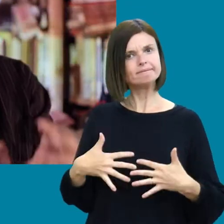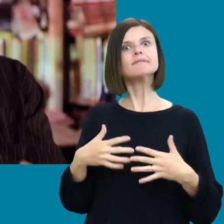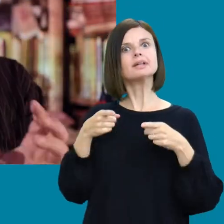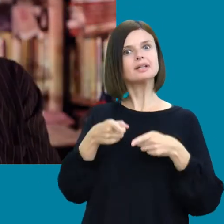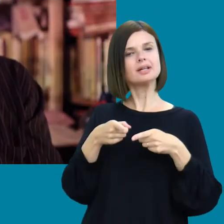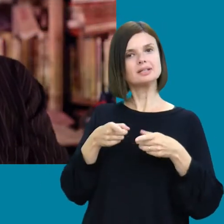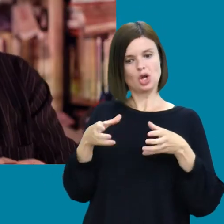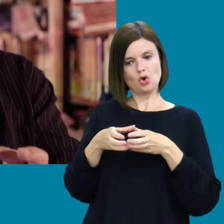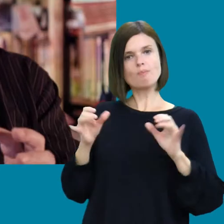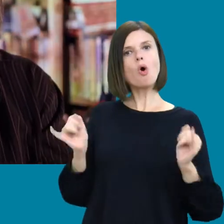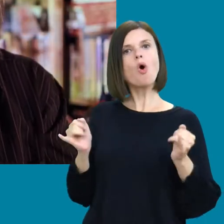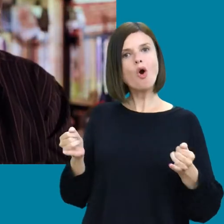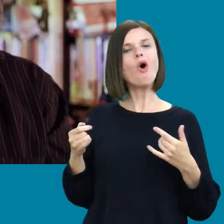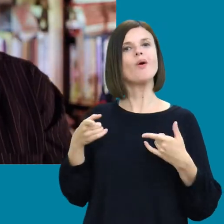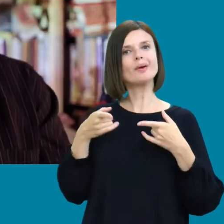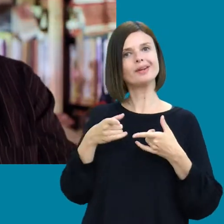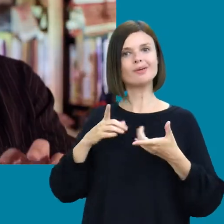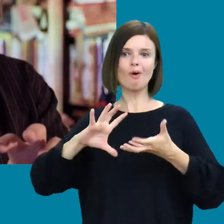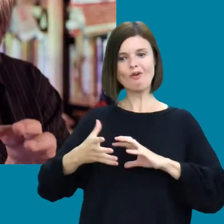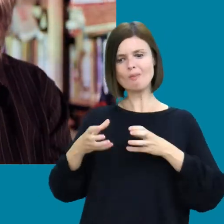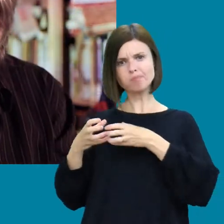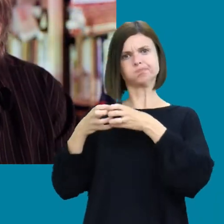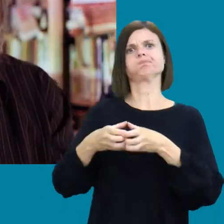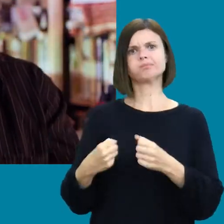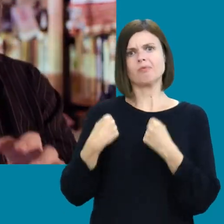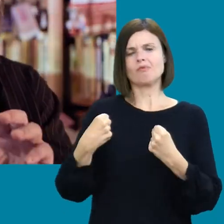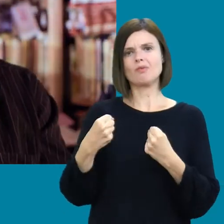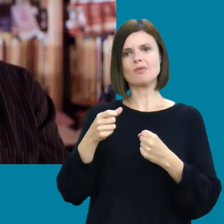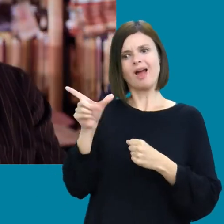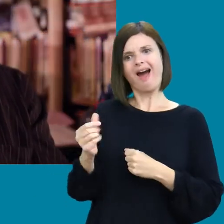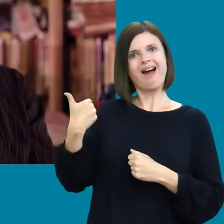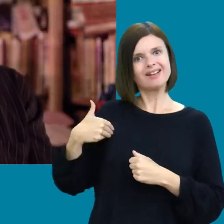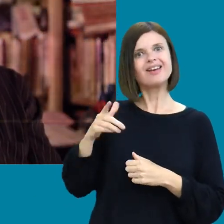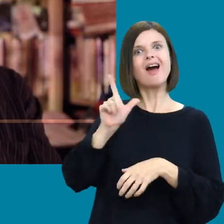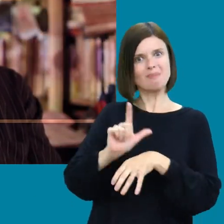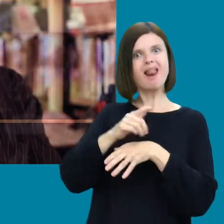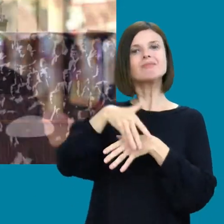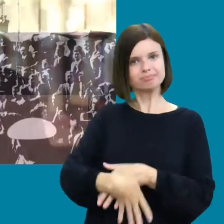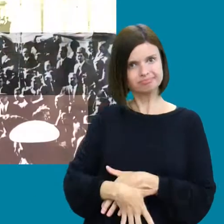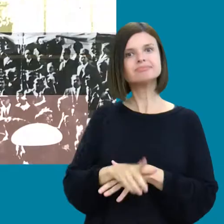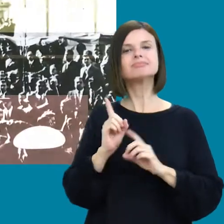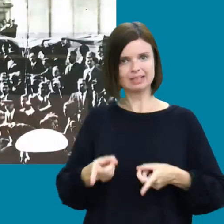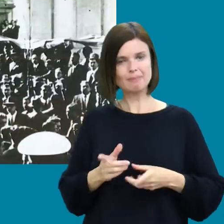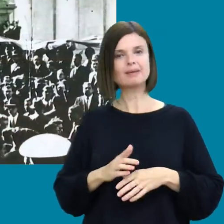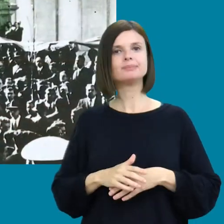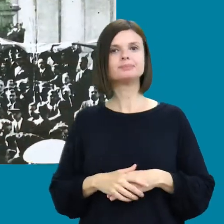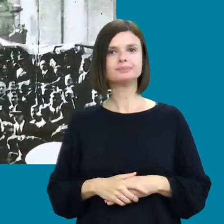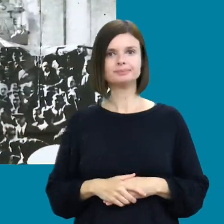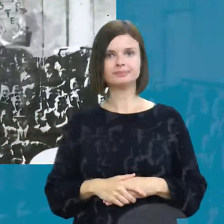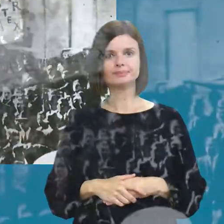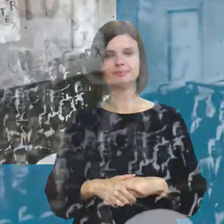estos grupos de jóvenes en un actor colectivo en Argentina y en toda América Latina.